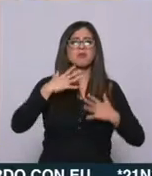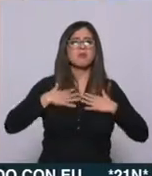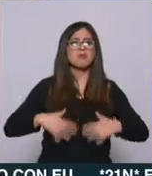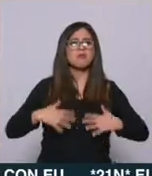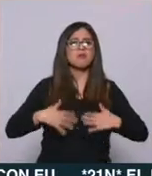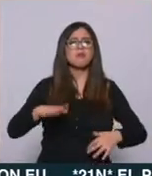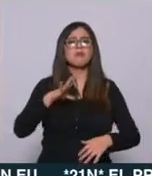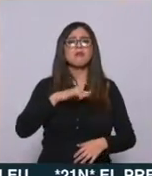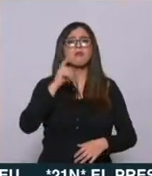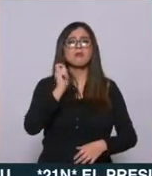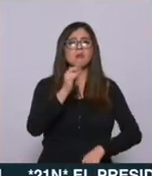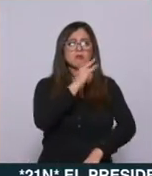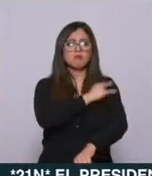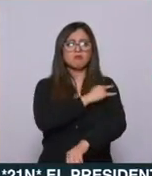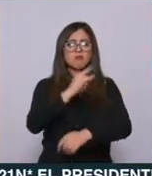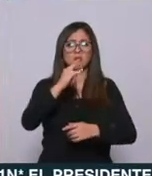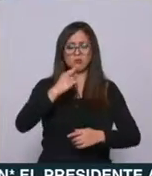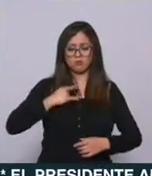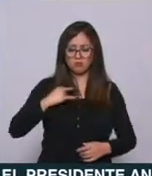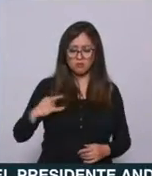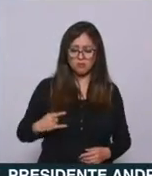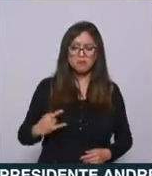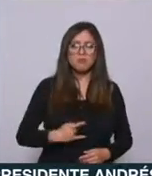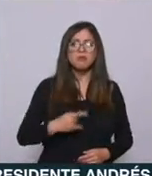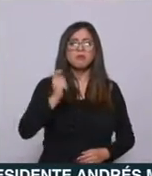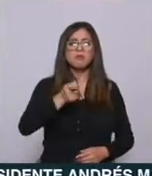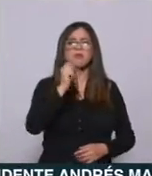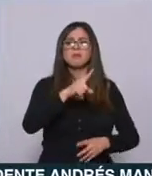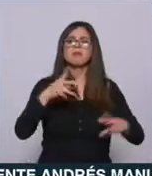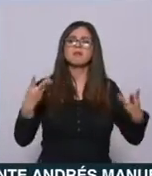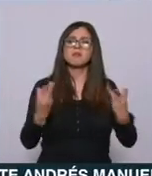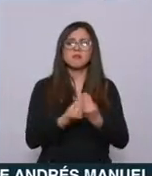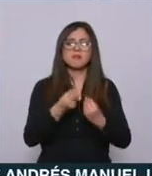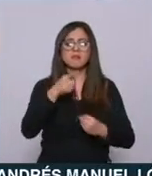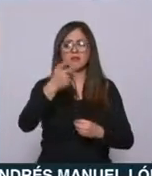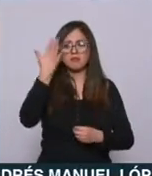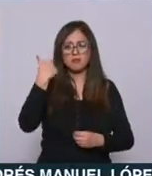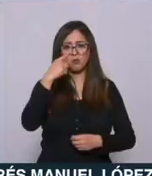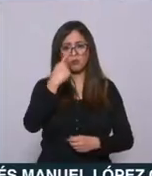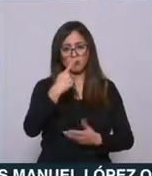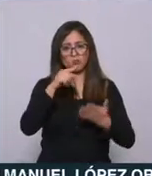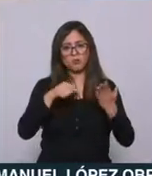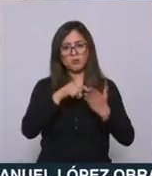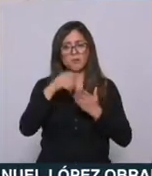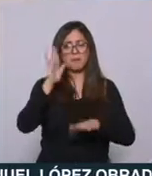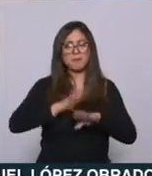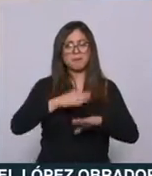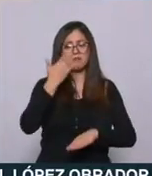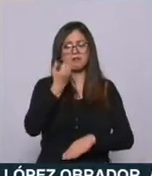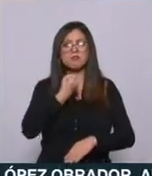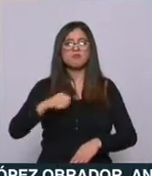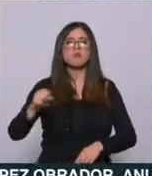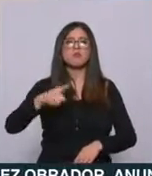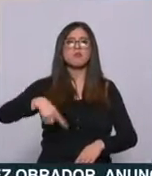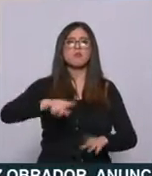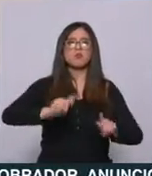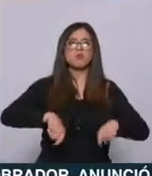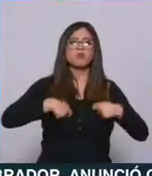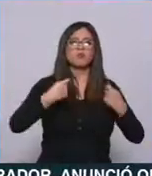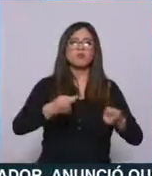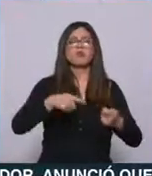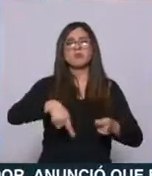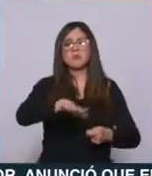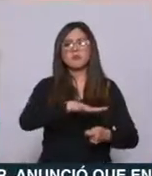tendrá un estampado a cuadrículas, mismo que está inspirado en la forma del Eixample, uno de los distritos más famosos de la ciudad condal por la distribución de sus